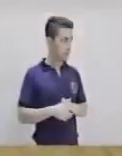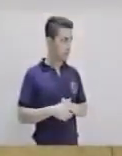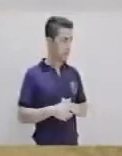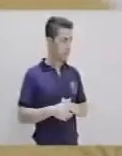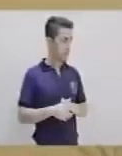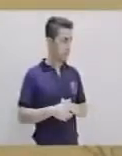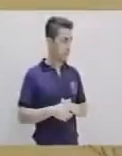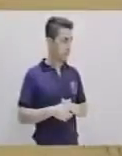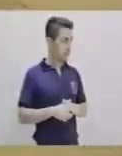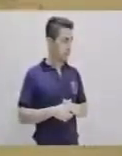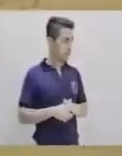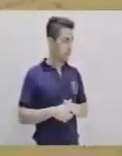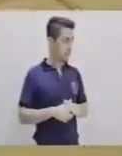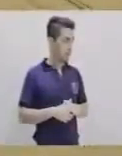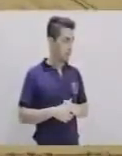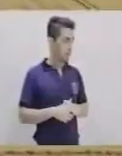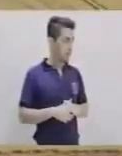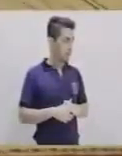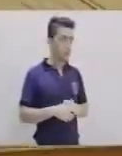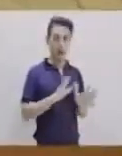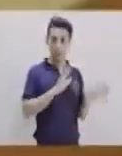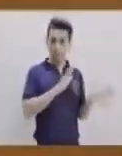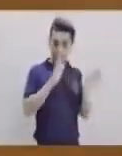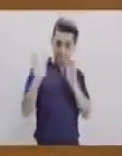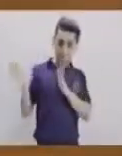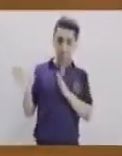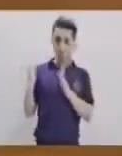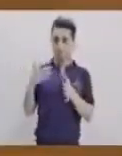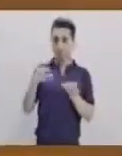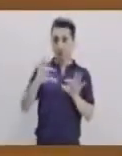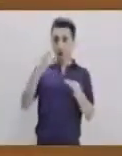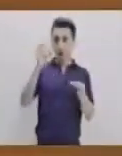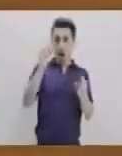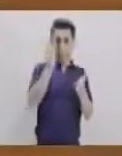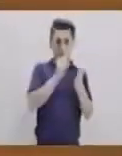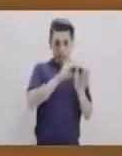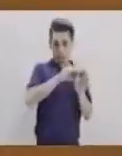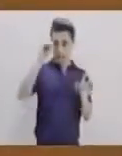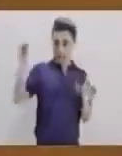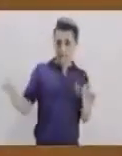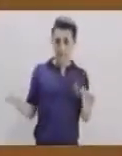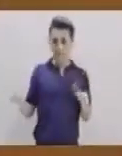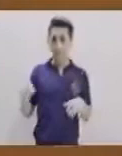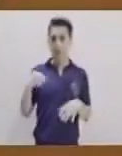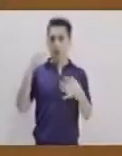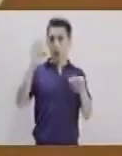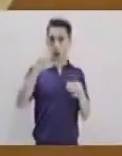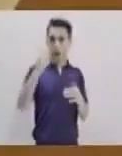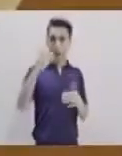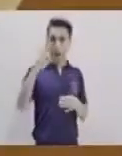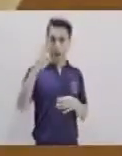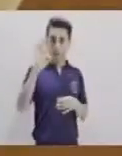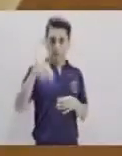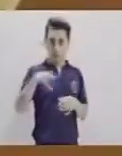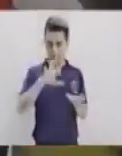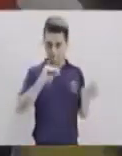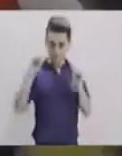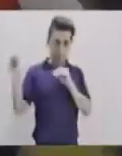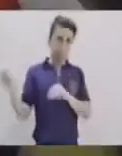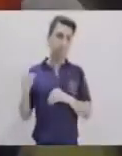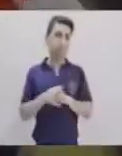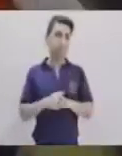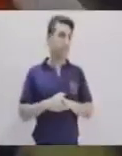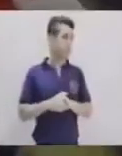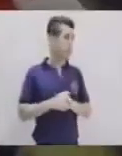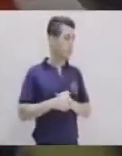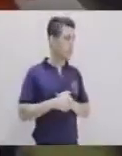ya quitar esta parte de acá y podamos tener nuestro diseño calcado totalmente, ¿verdad?